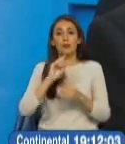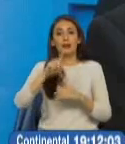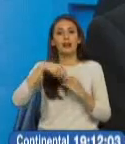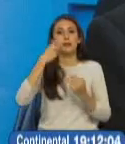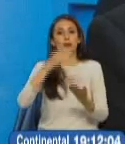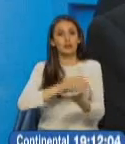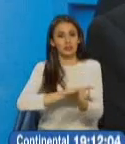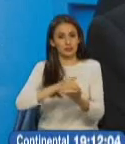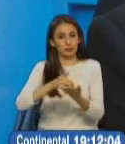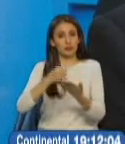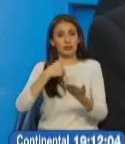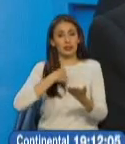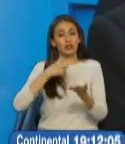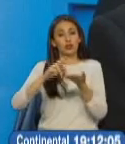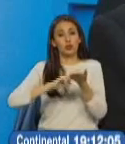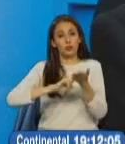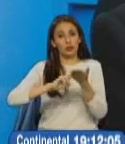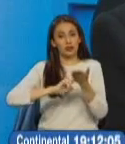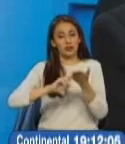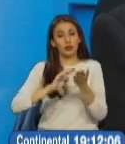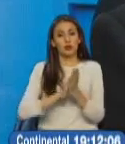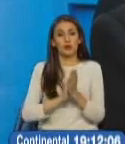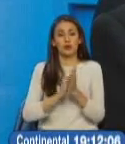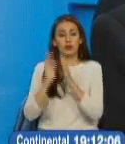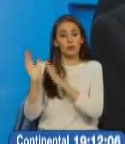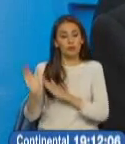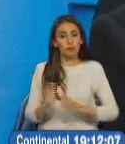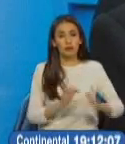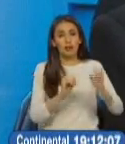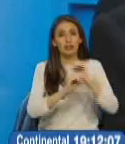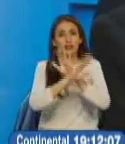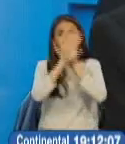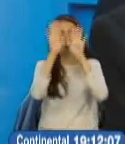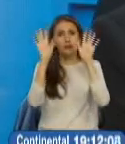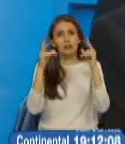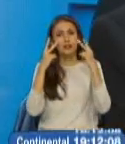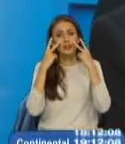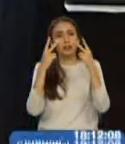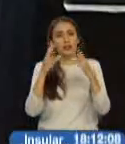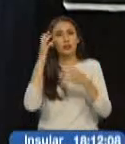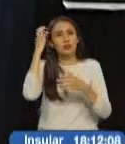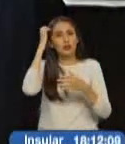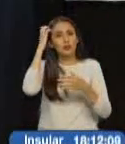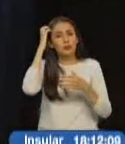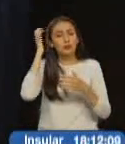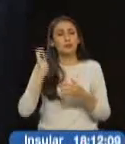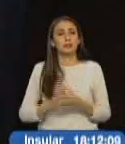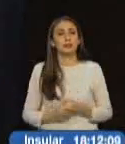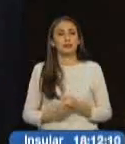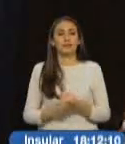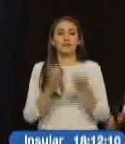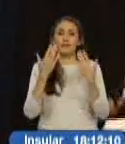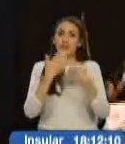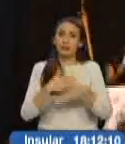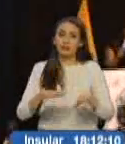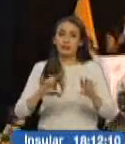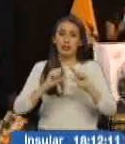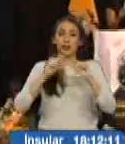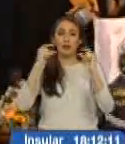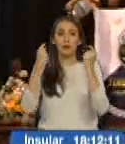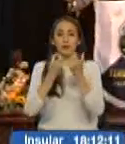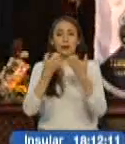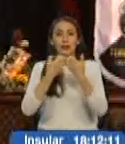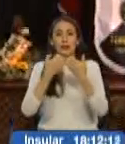a tener un planteamiento claro respecto a este tema, que es una preocupación. Finalmente anunció que en su equipo de trabajo